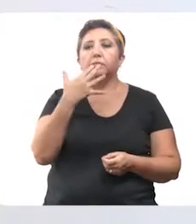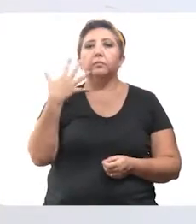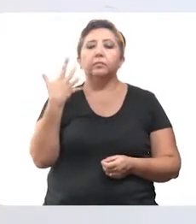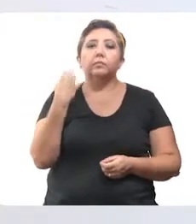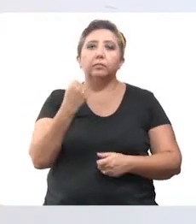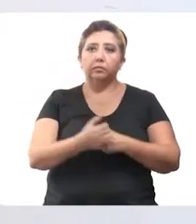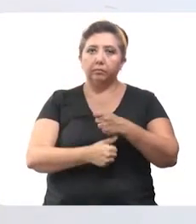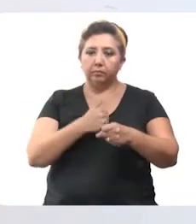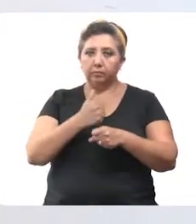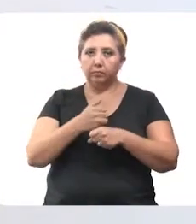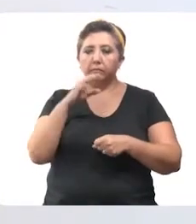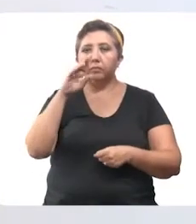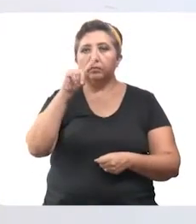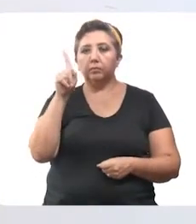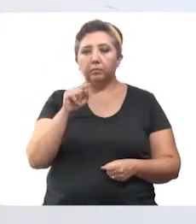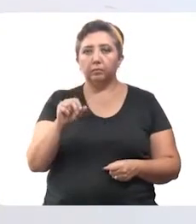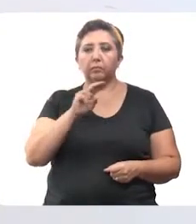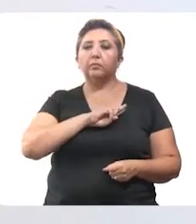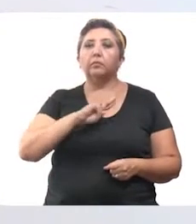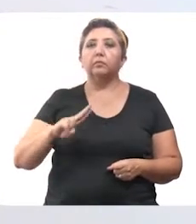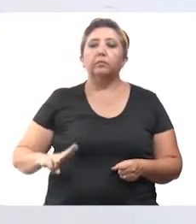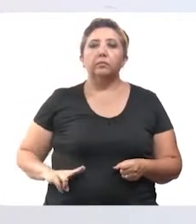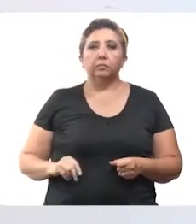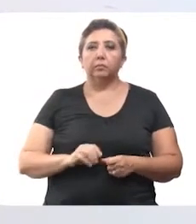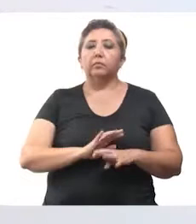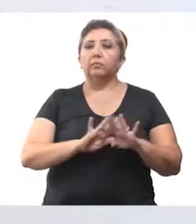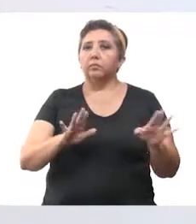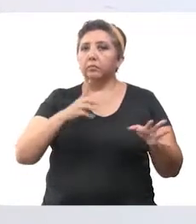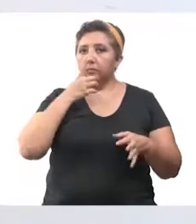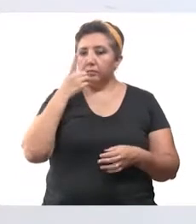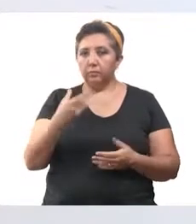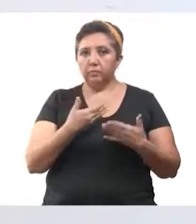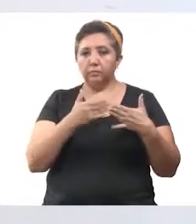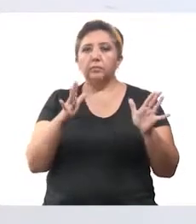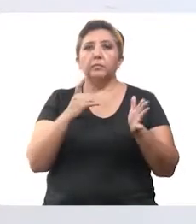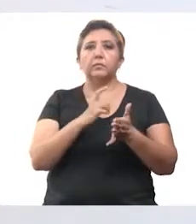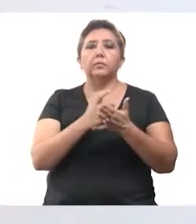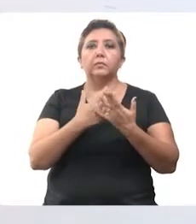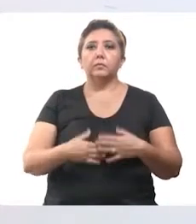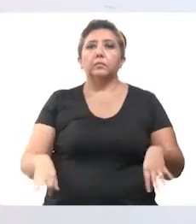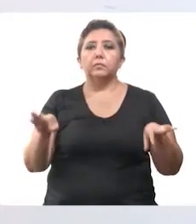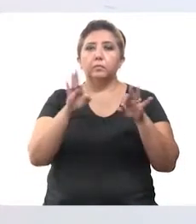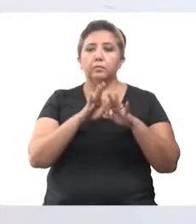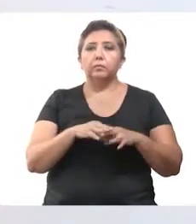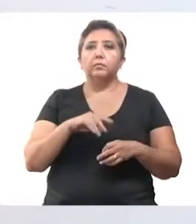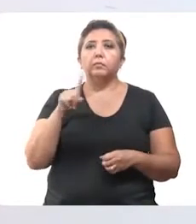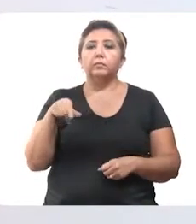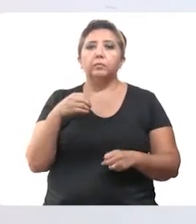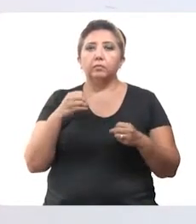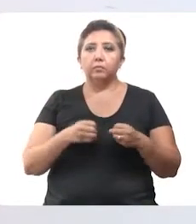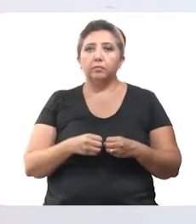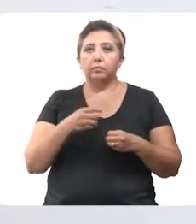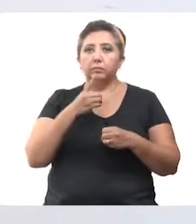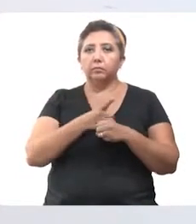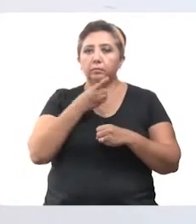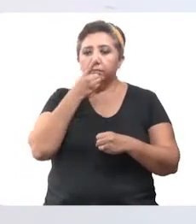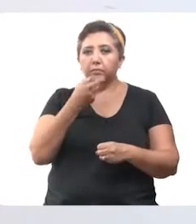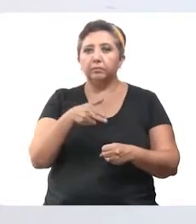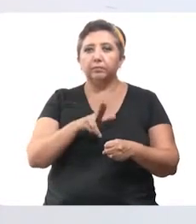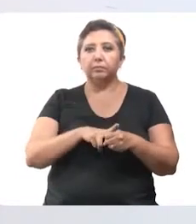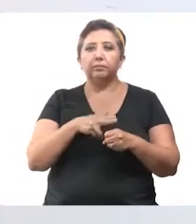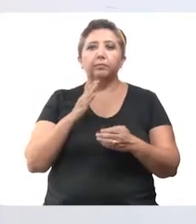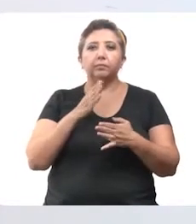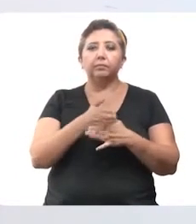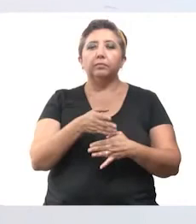a 59 años en Buxots y Oman. Como se ha señalado en la reapertura económica, los datos más importantes son la ocupación